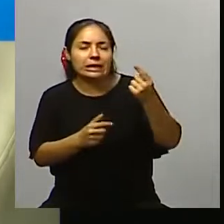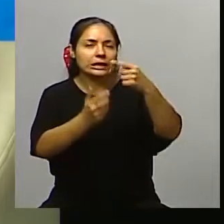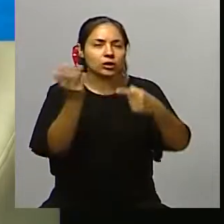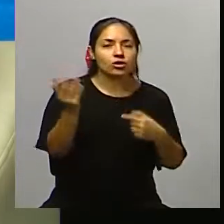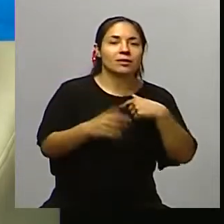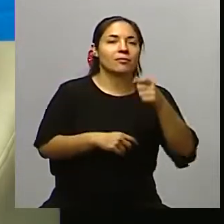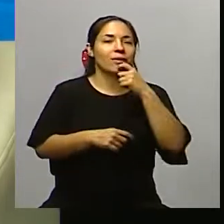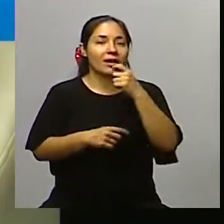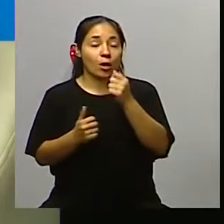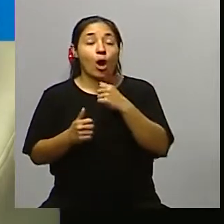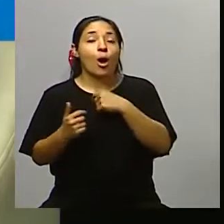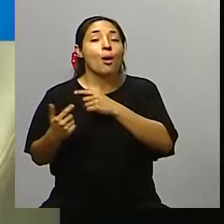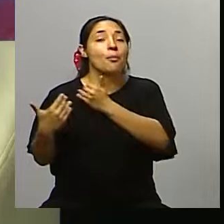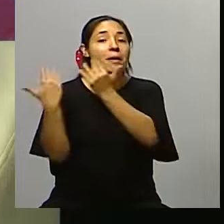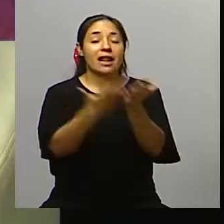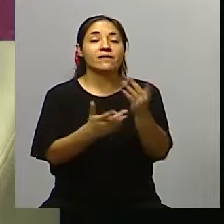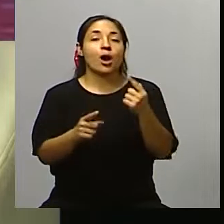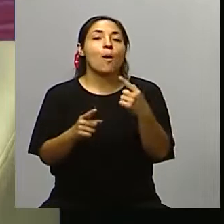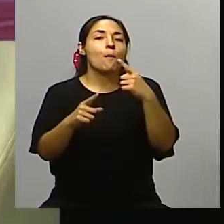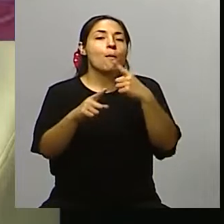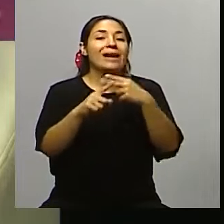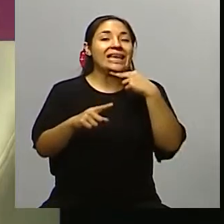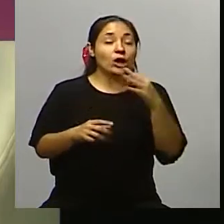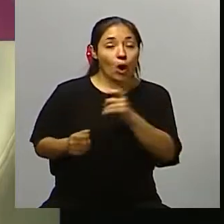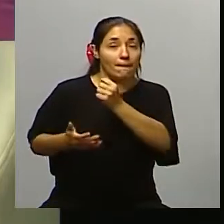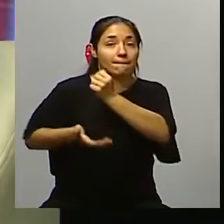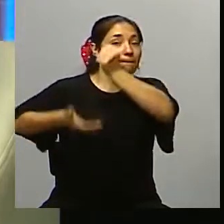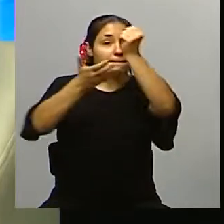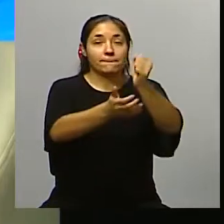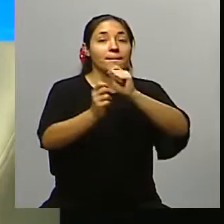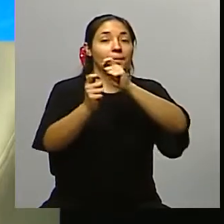universal por hijo. Sí. Tal vez el ejemplo más claro cuando se habla del plan.